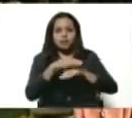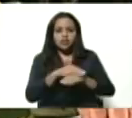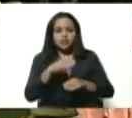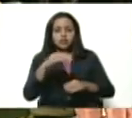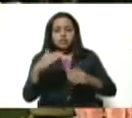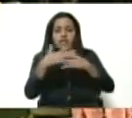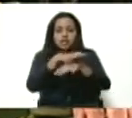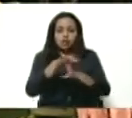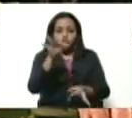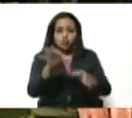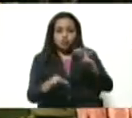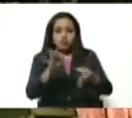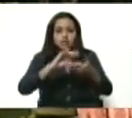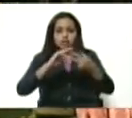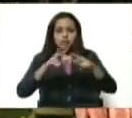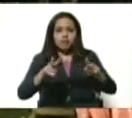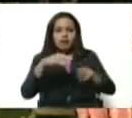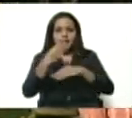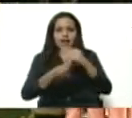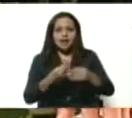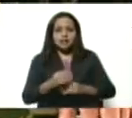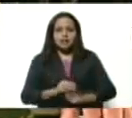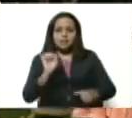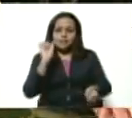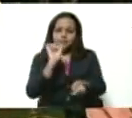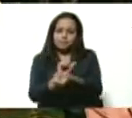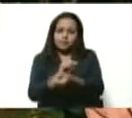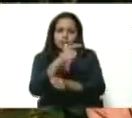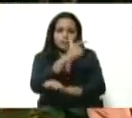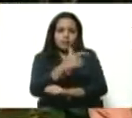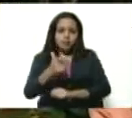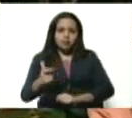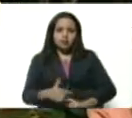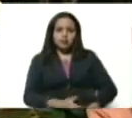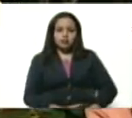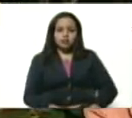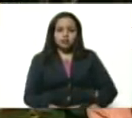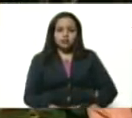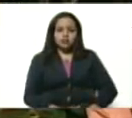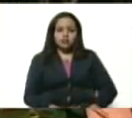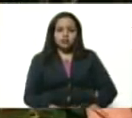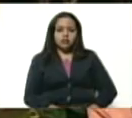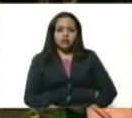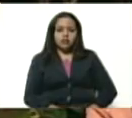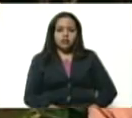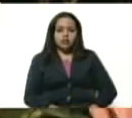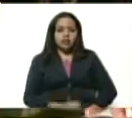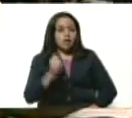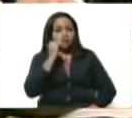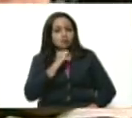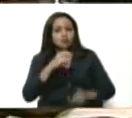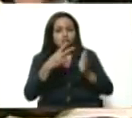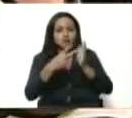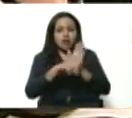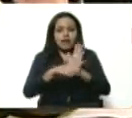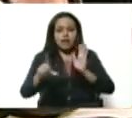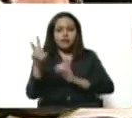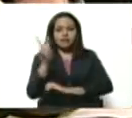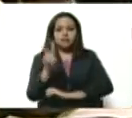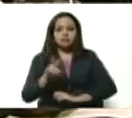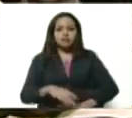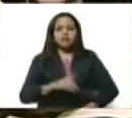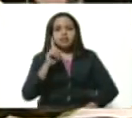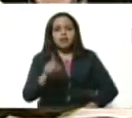para menos poner a orden de la justicia a aquellos transgresores de la ley venezolana pero fundamentalmente